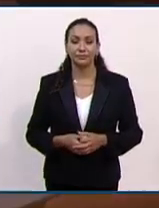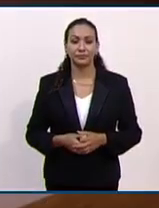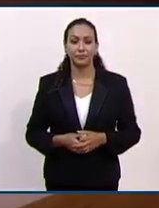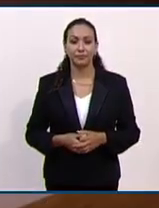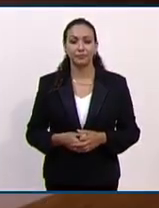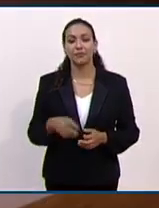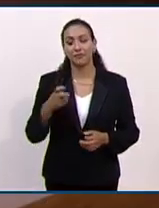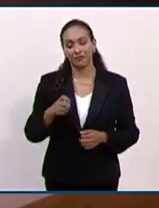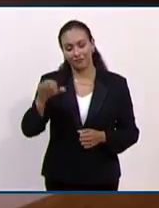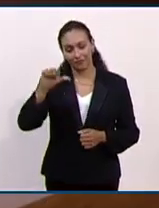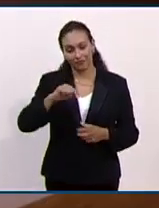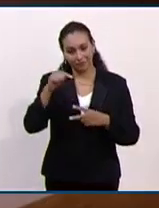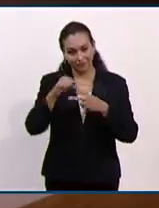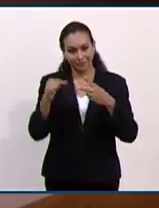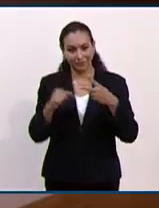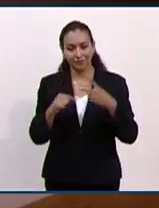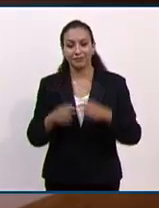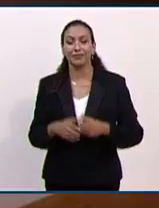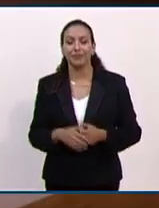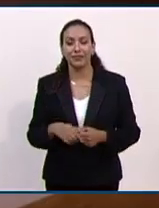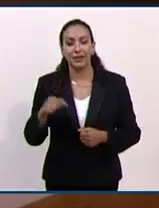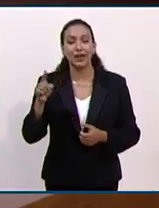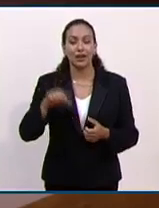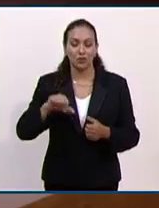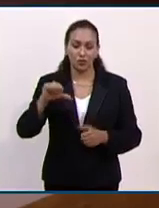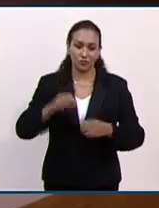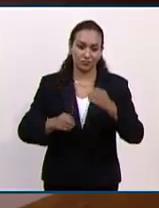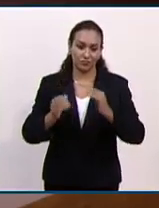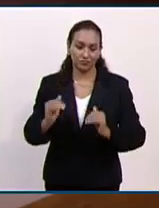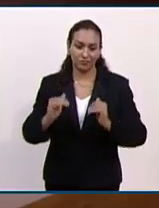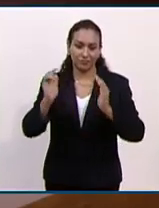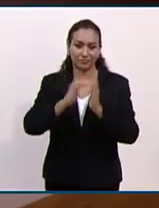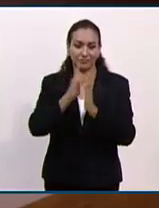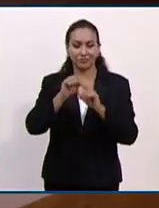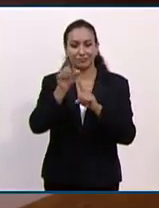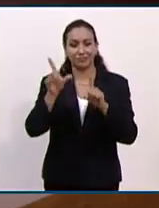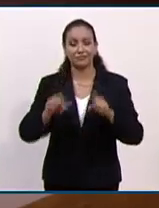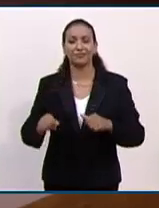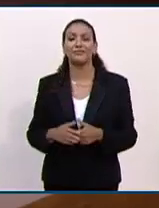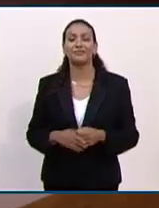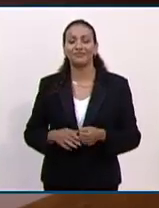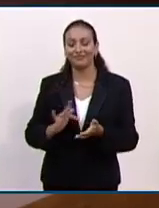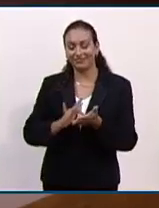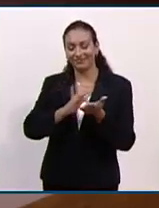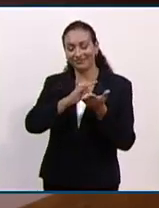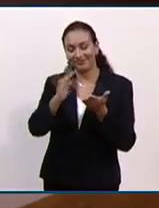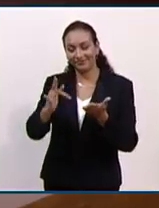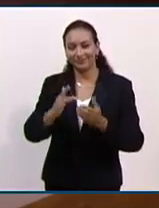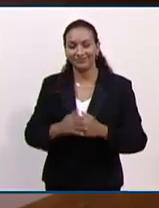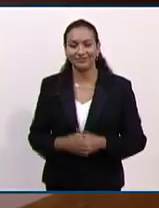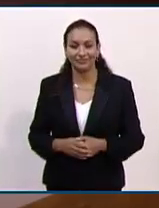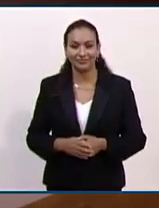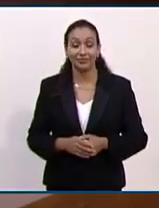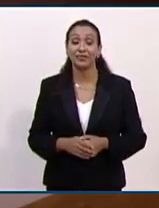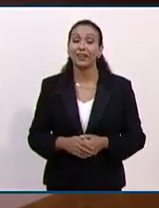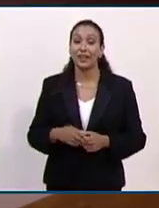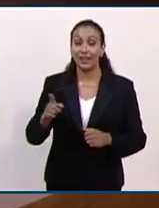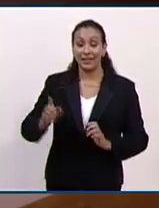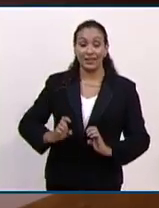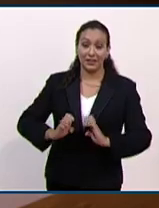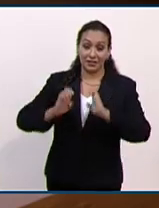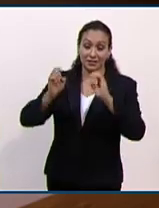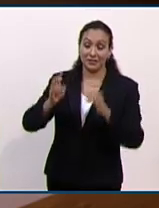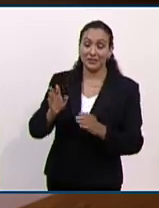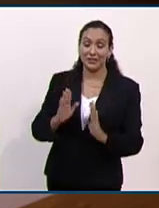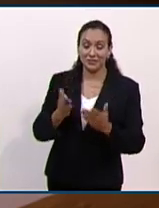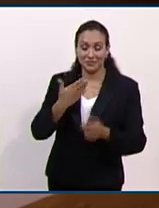Es lo que resolvió el Pleno de la Suprema Corte en la sesión de este martes. Gracias, Mario, por el reporte desde el edificio alterno